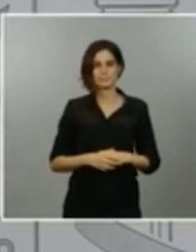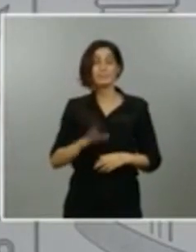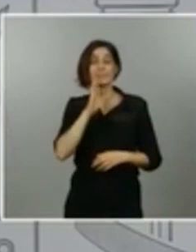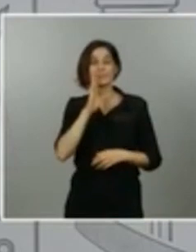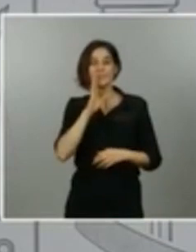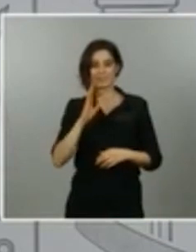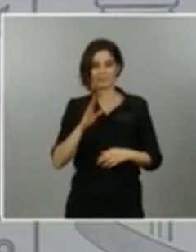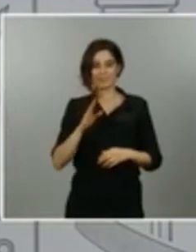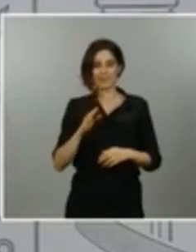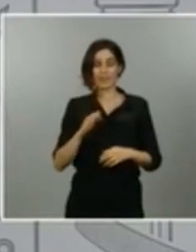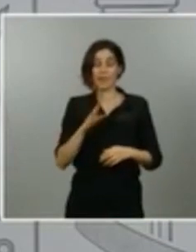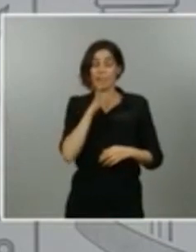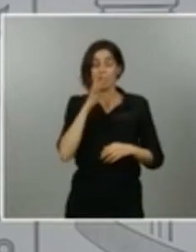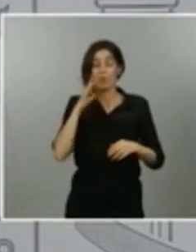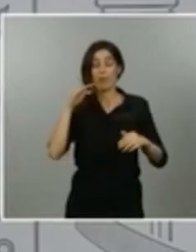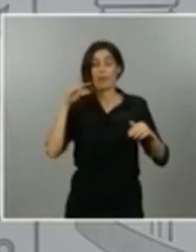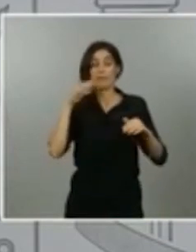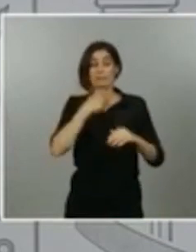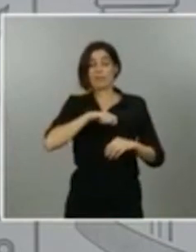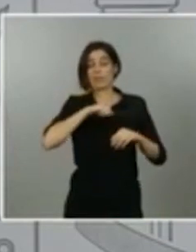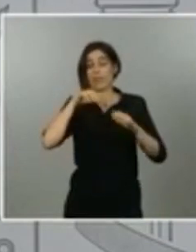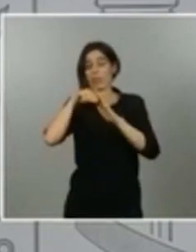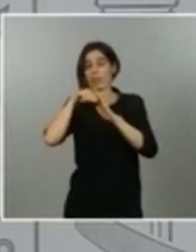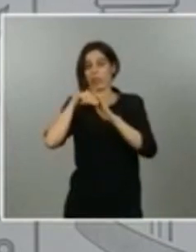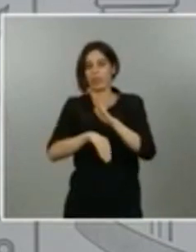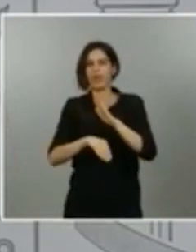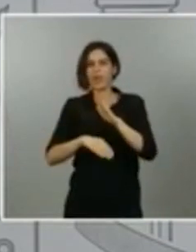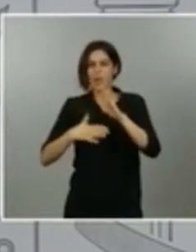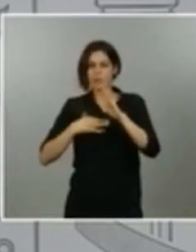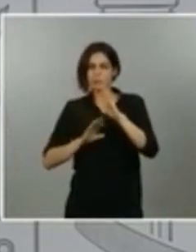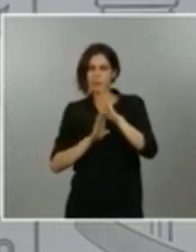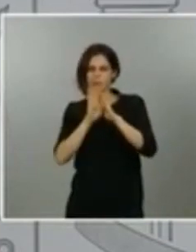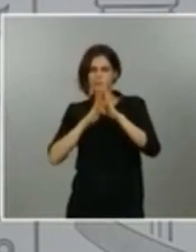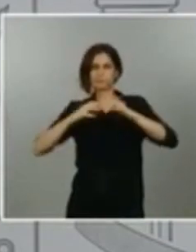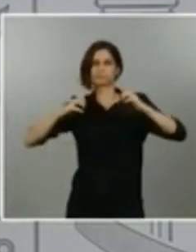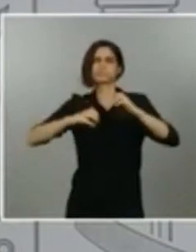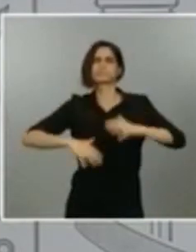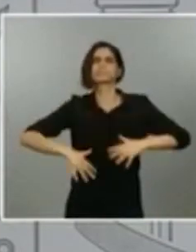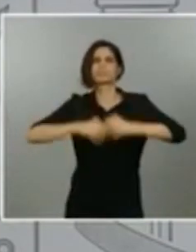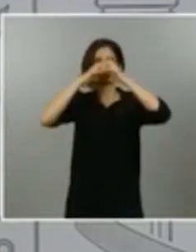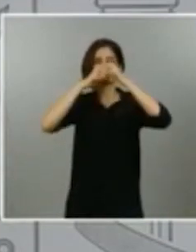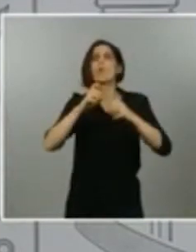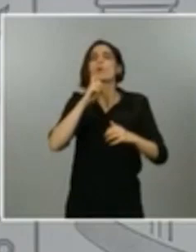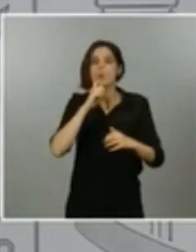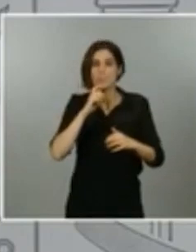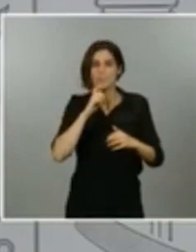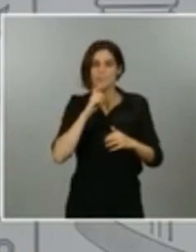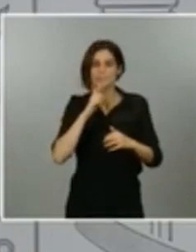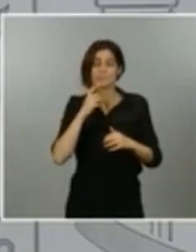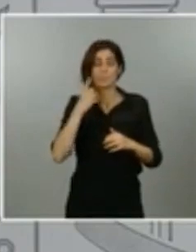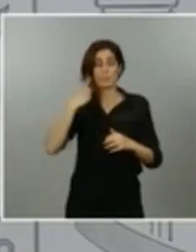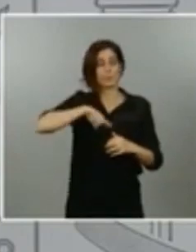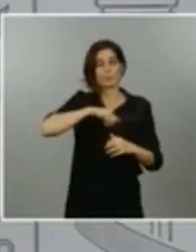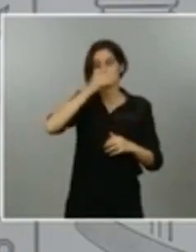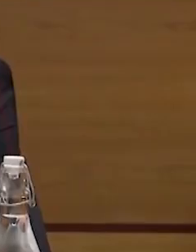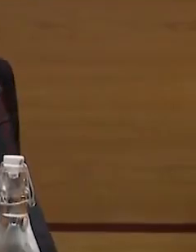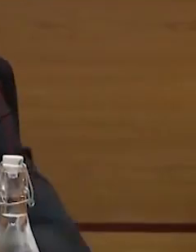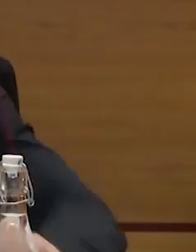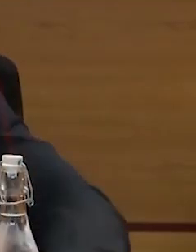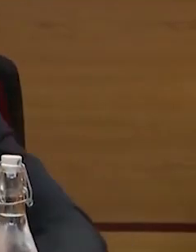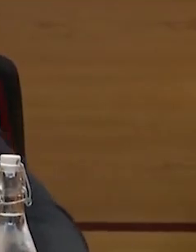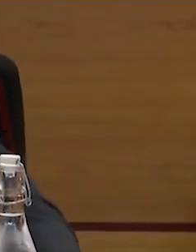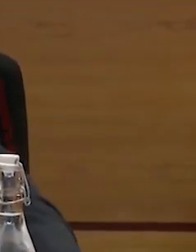rumanía letonia todos prácticamente todos bélgica lo hicieron antes y eso que bélgica tiene unas cifras horrorosas no en estos momentos